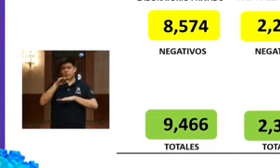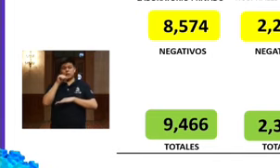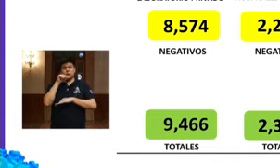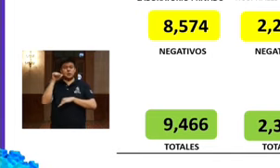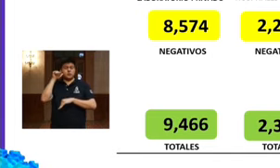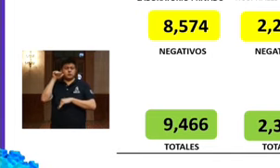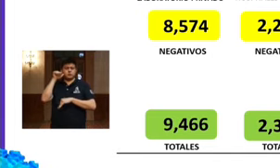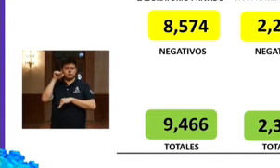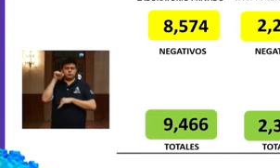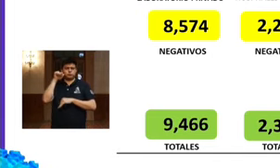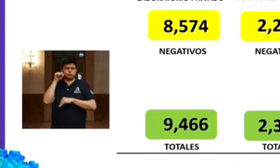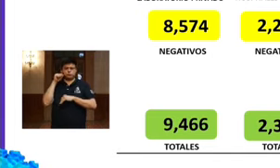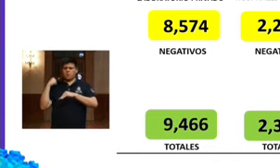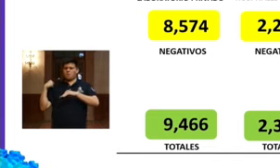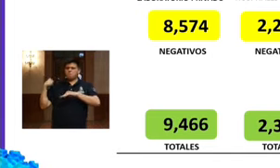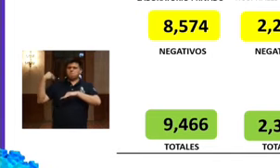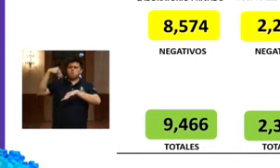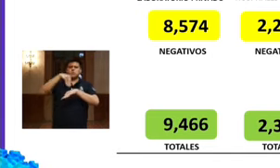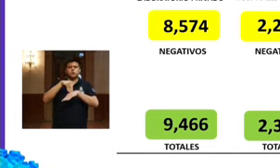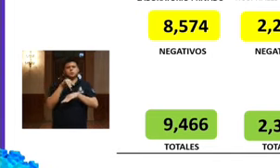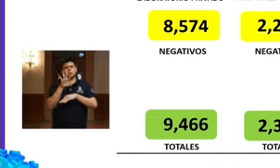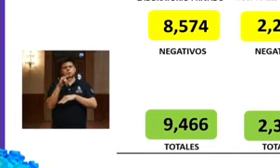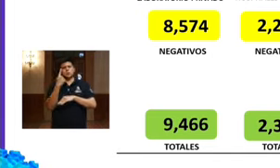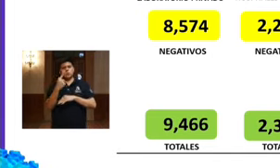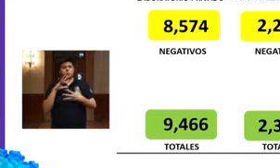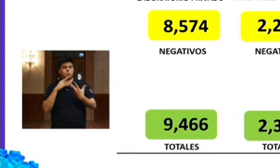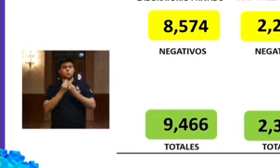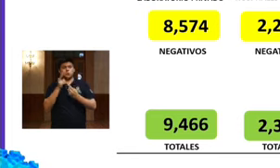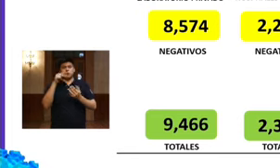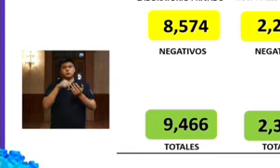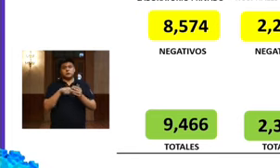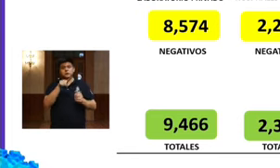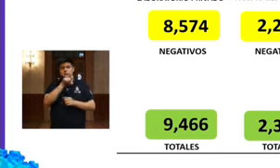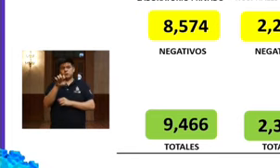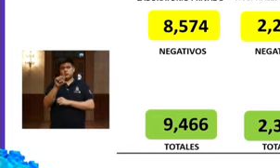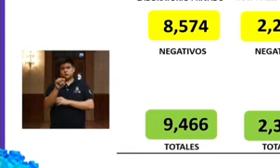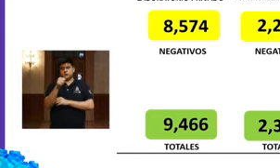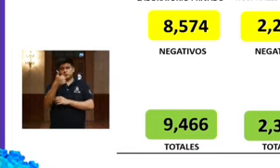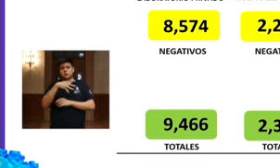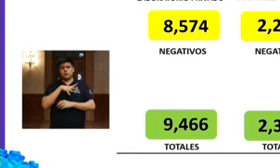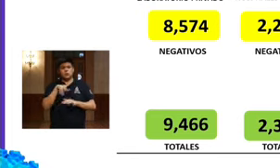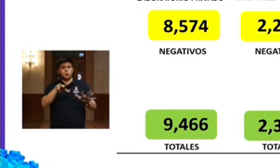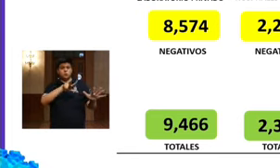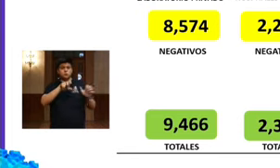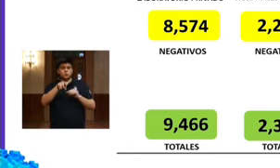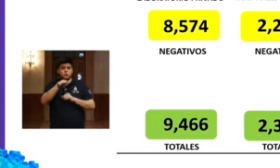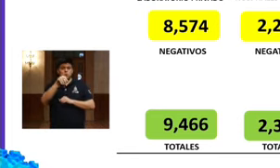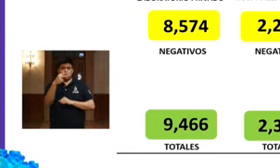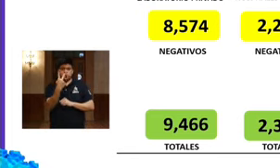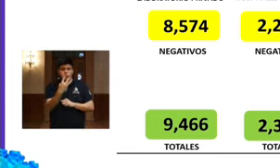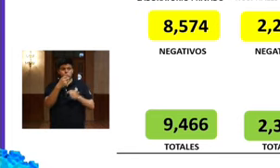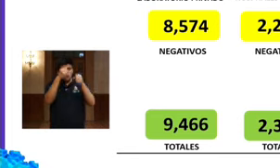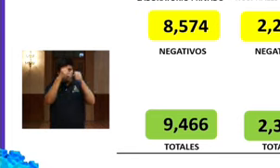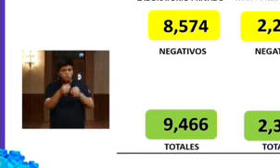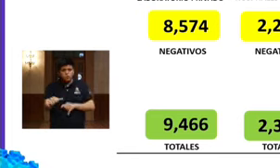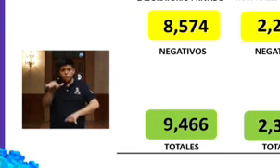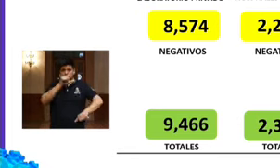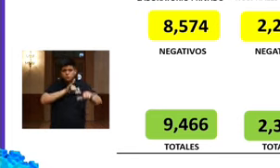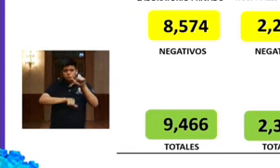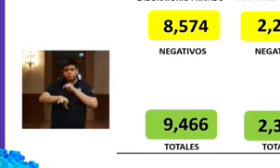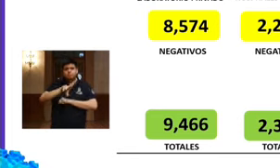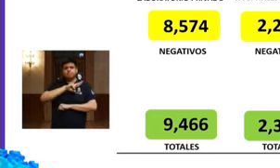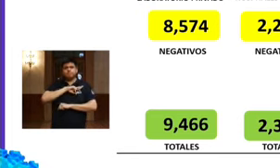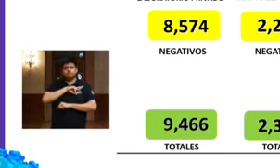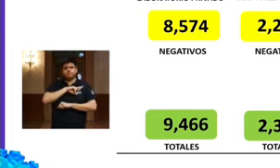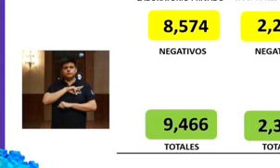previo. De esos 2.166 tenemos 892 confirmados por laboratorios privados,